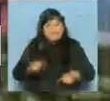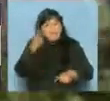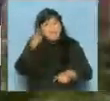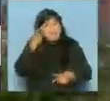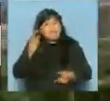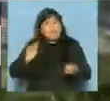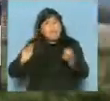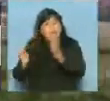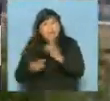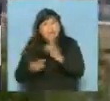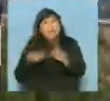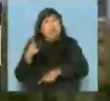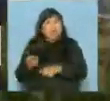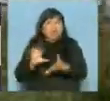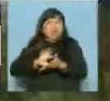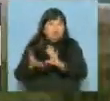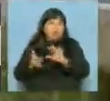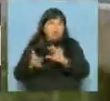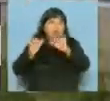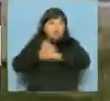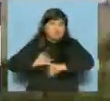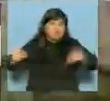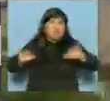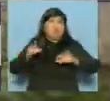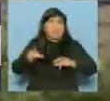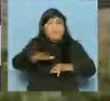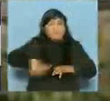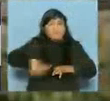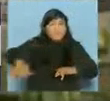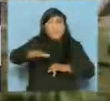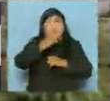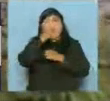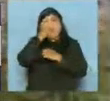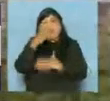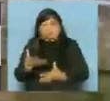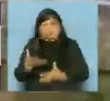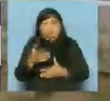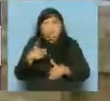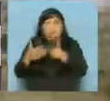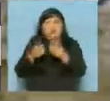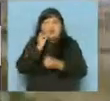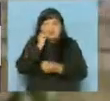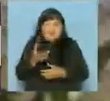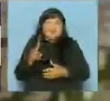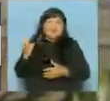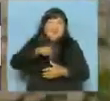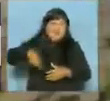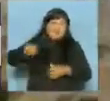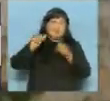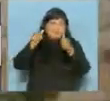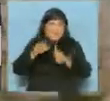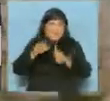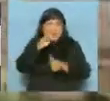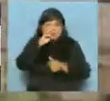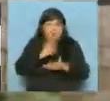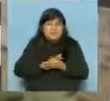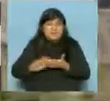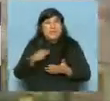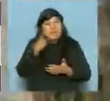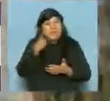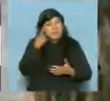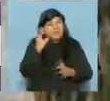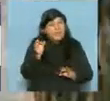de aportar, de poner nuestro granito de arena para ir embelleciendo, ¿no? Esto que cuesta tanto embellecer en nuestro lugar. Creo que la municipalidad